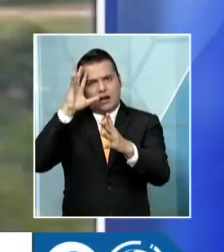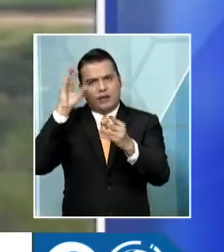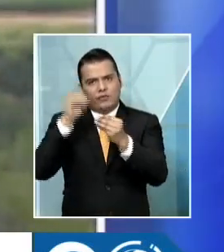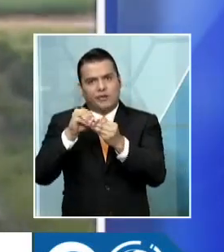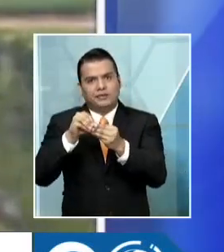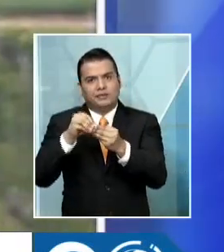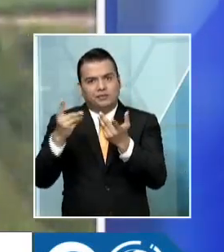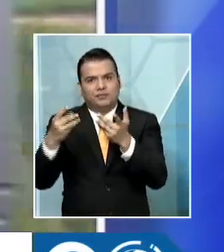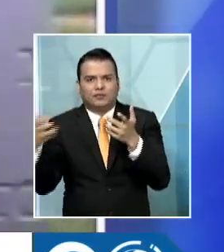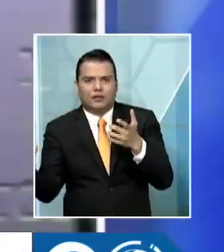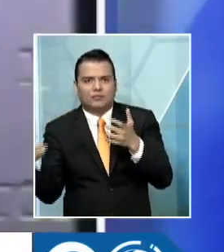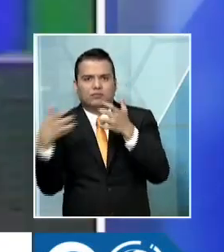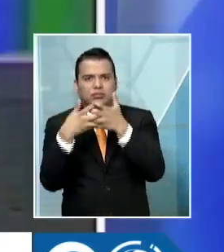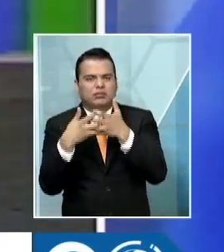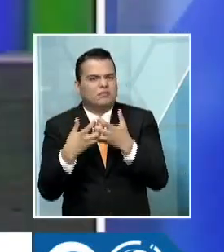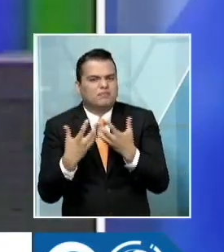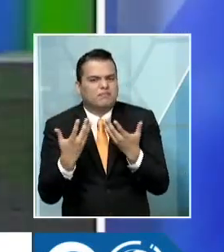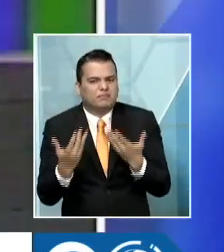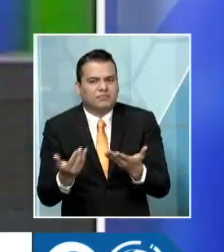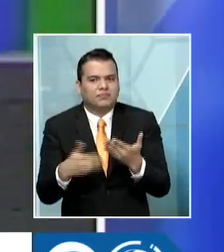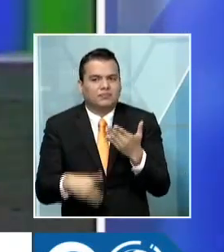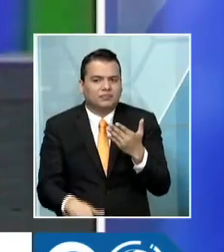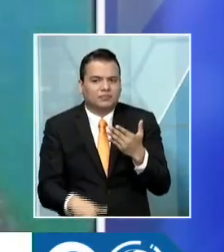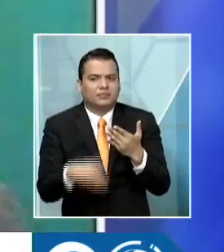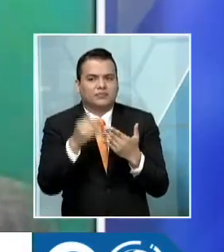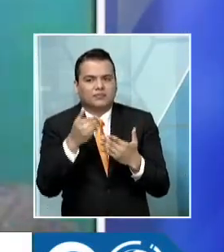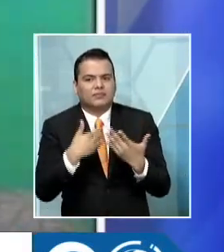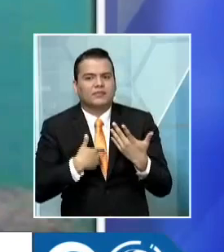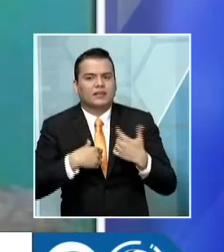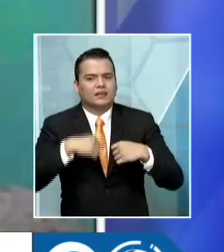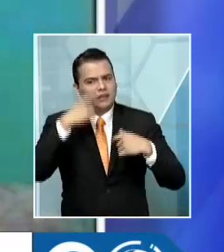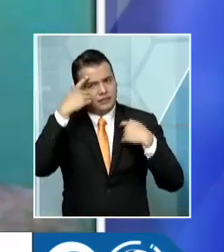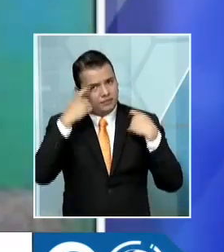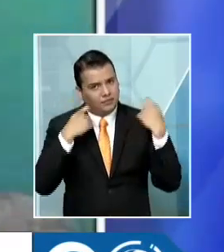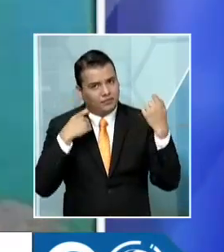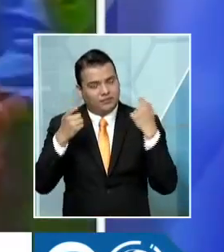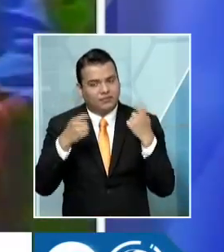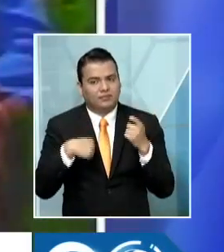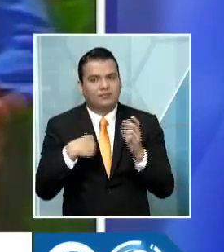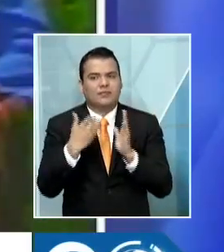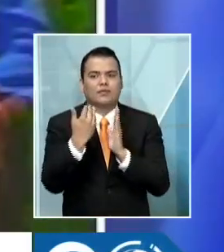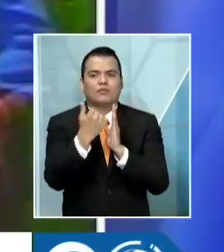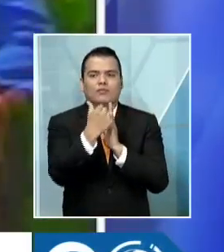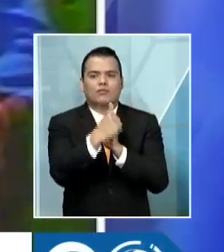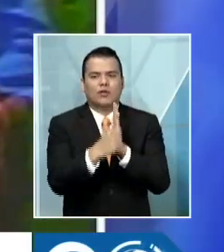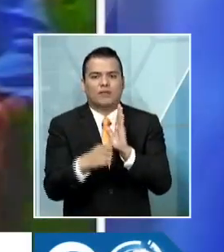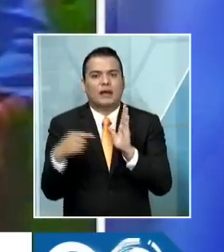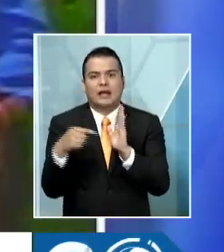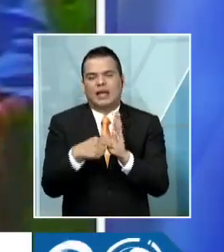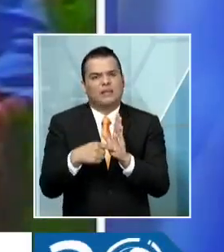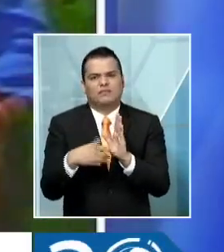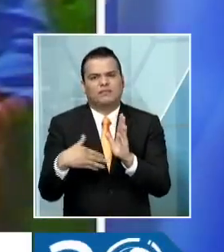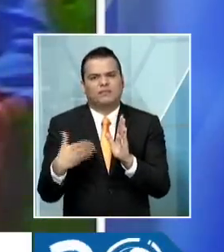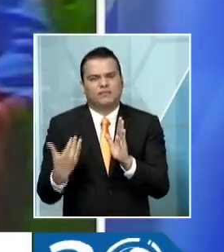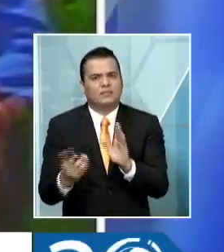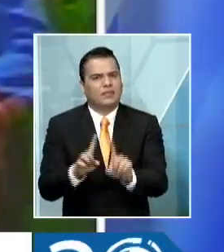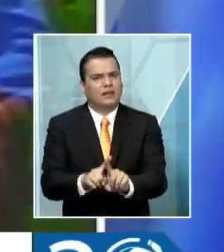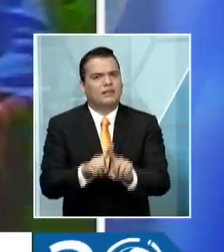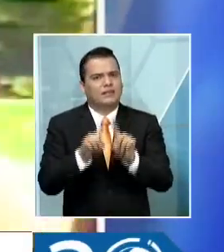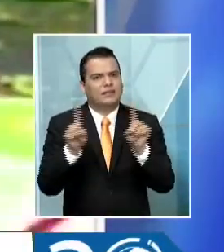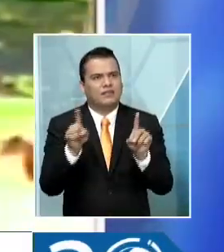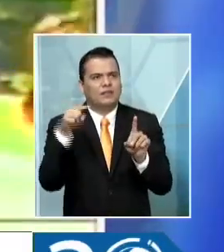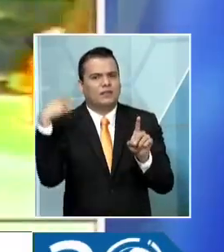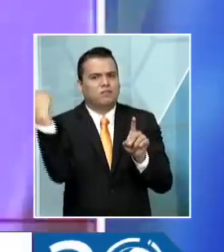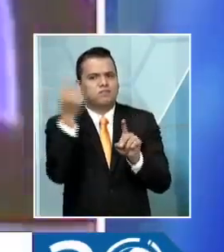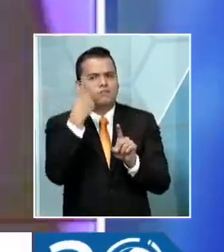nos integramos para poder arrancar con un programa que tuviese características diferentes a